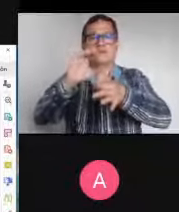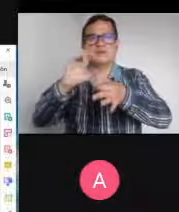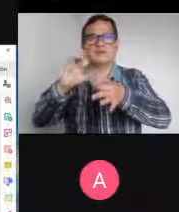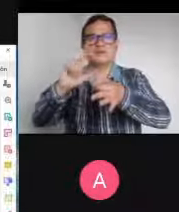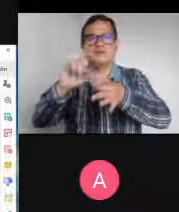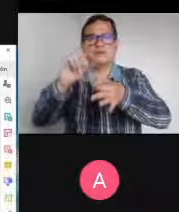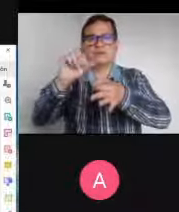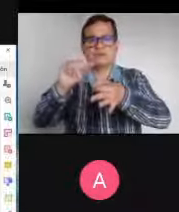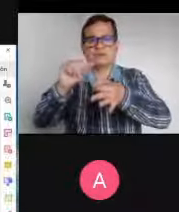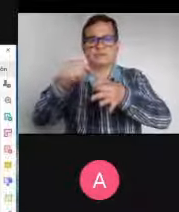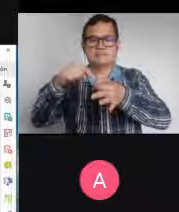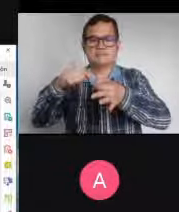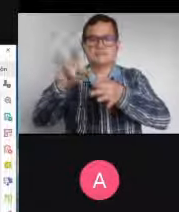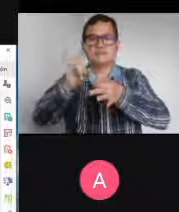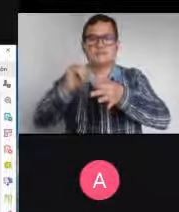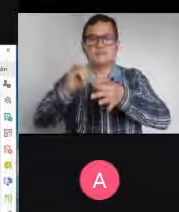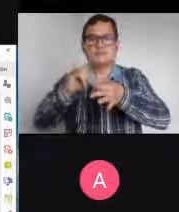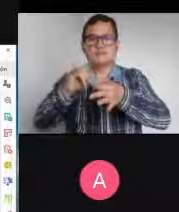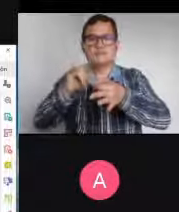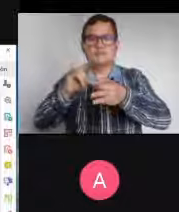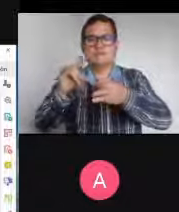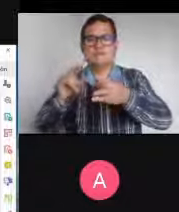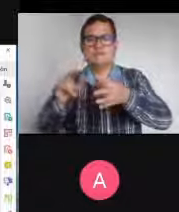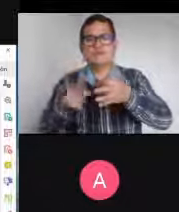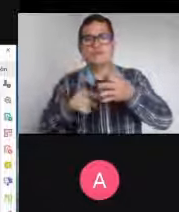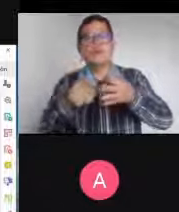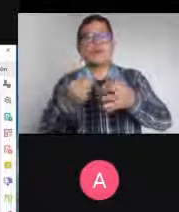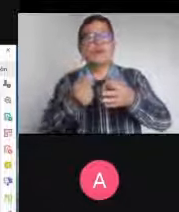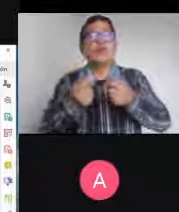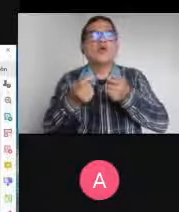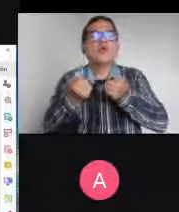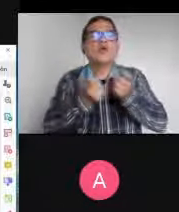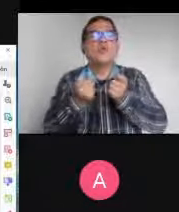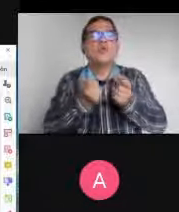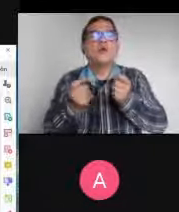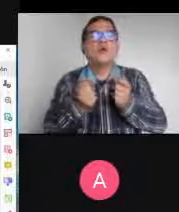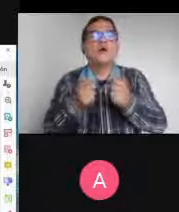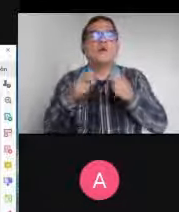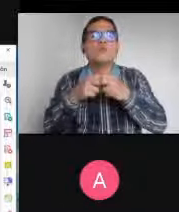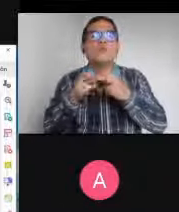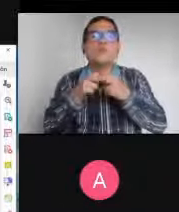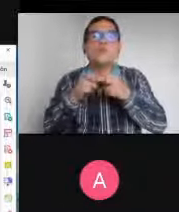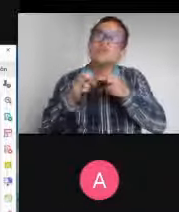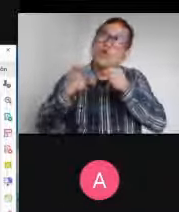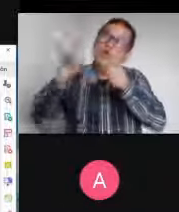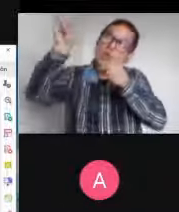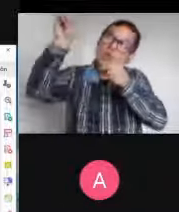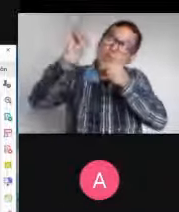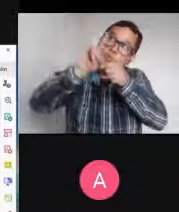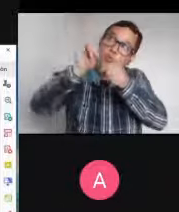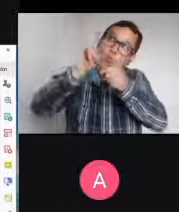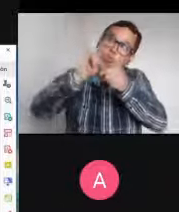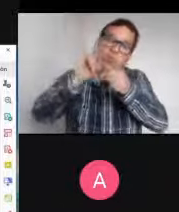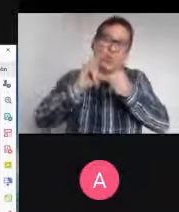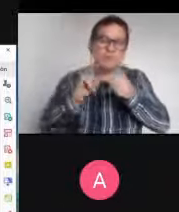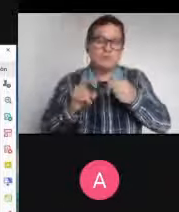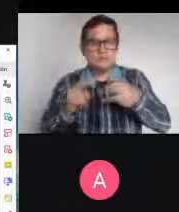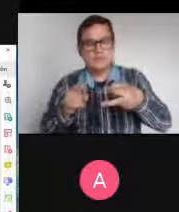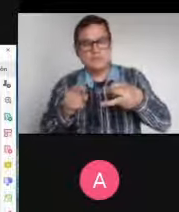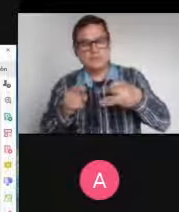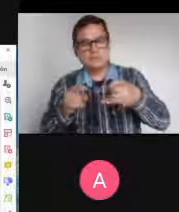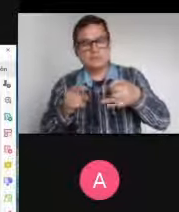de controlar pequeñas corrientes eléctricas al ser expuesto a la luz. Entonces, dependiendo cómo nosotros